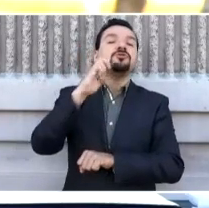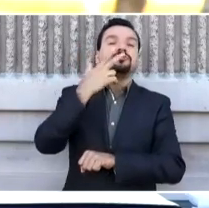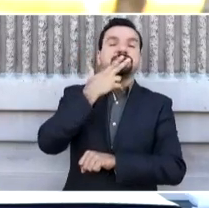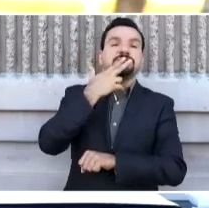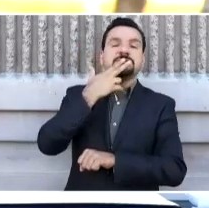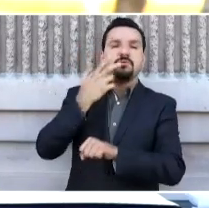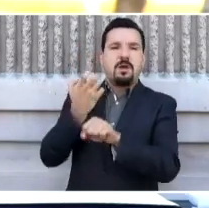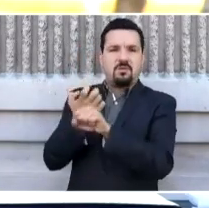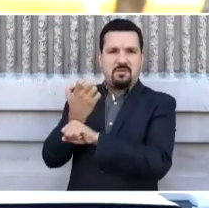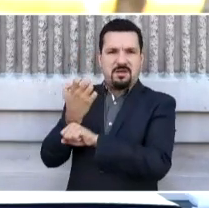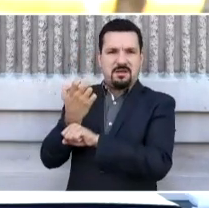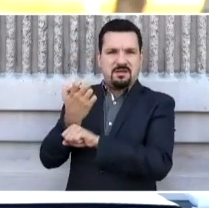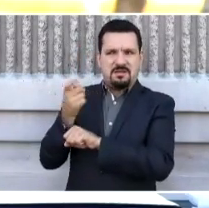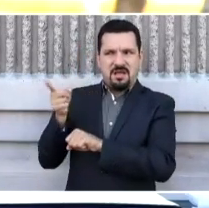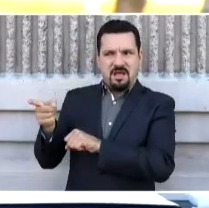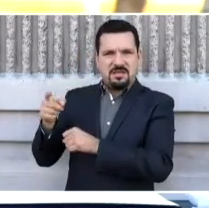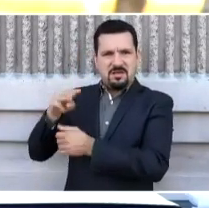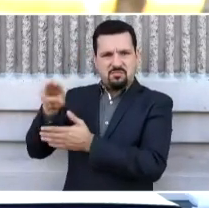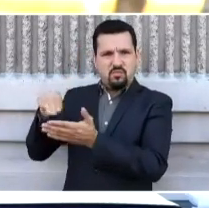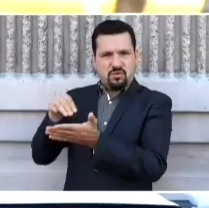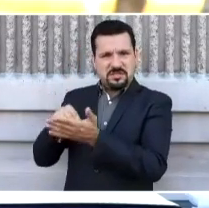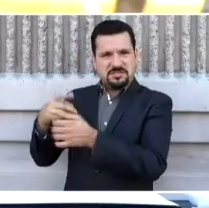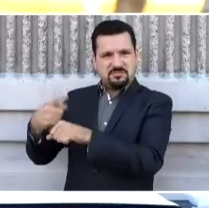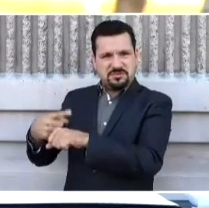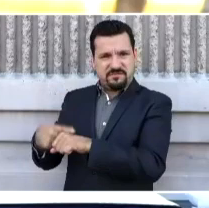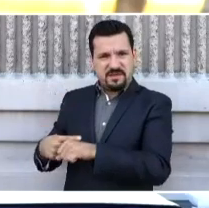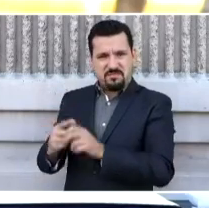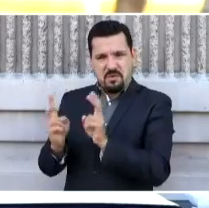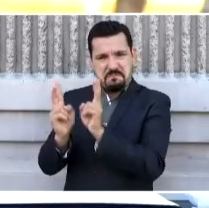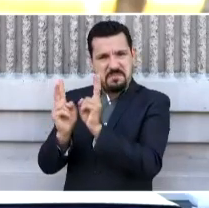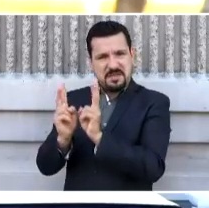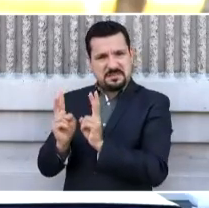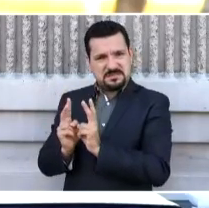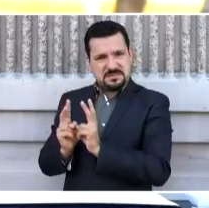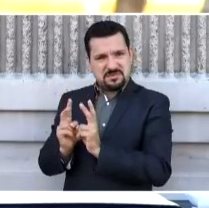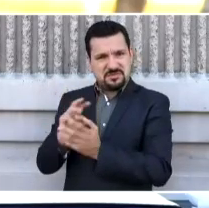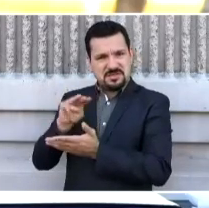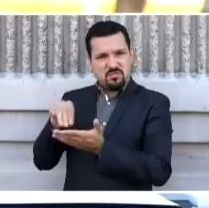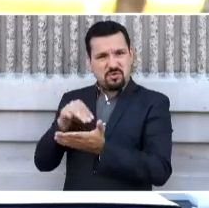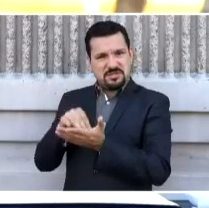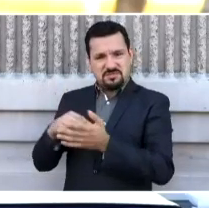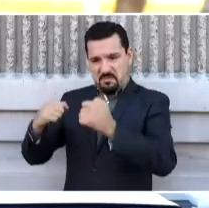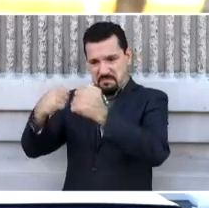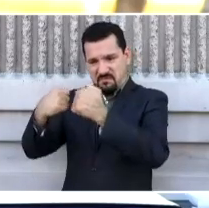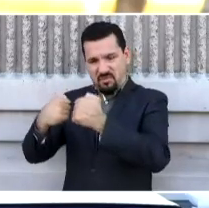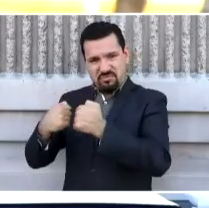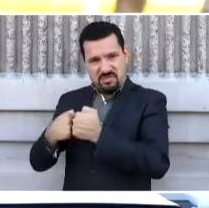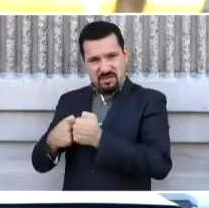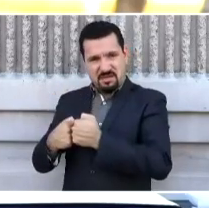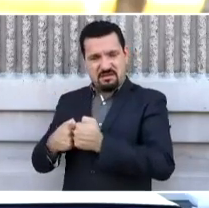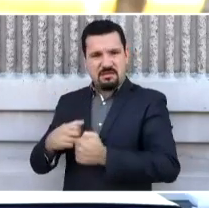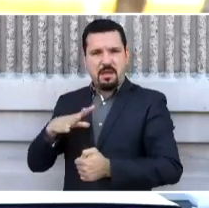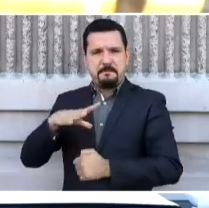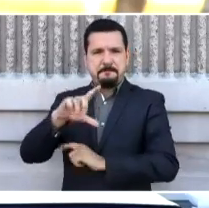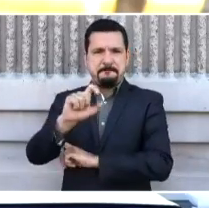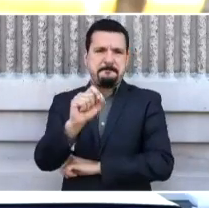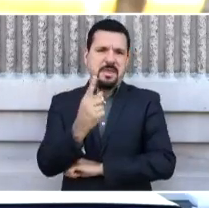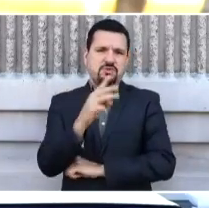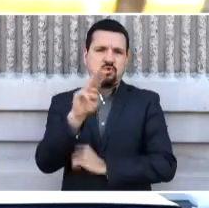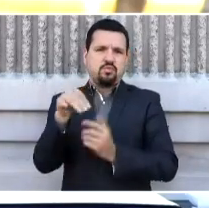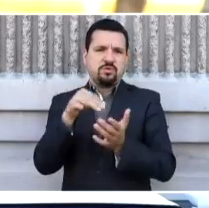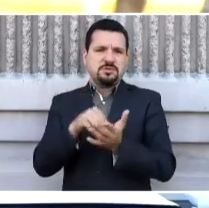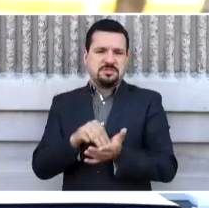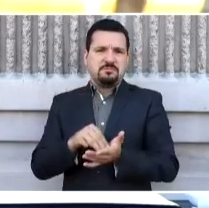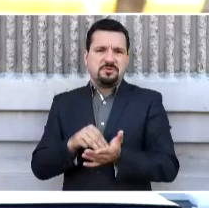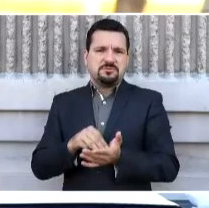tiene municipios con casos, que no sea vecino de municipios con casos. Al momento tenemos 21